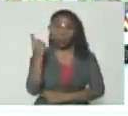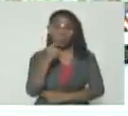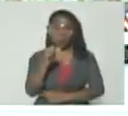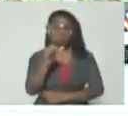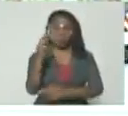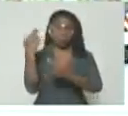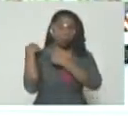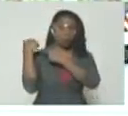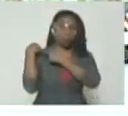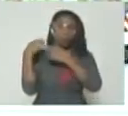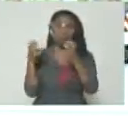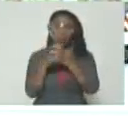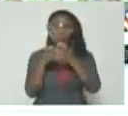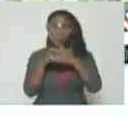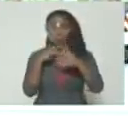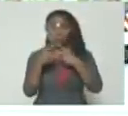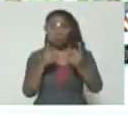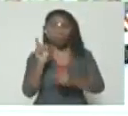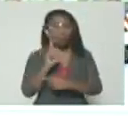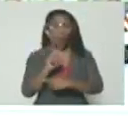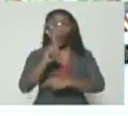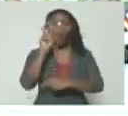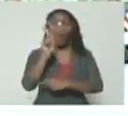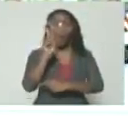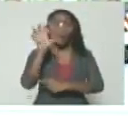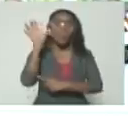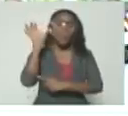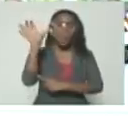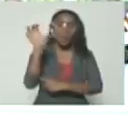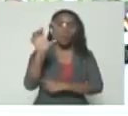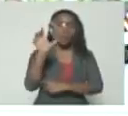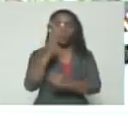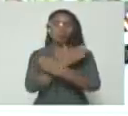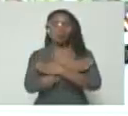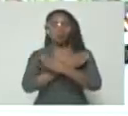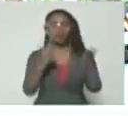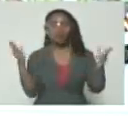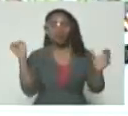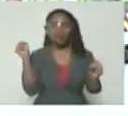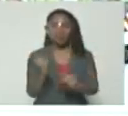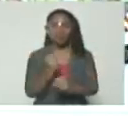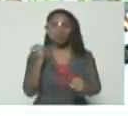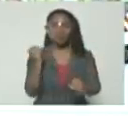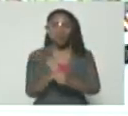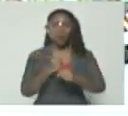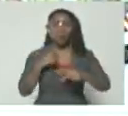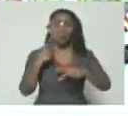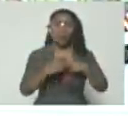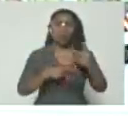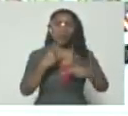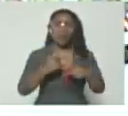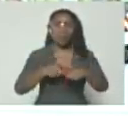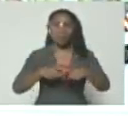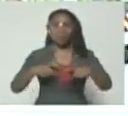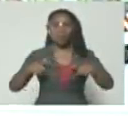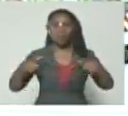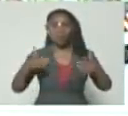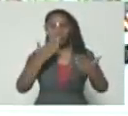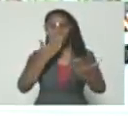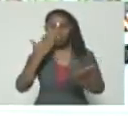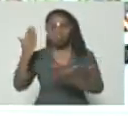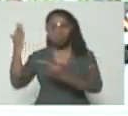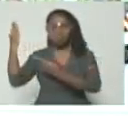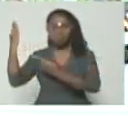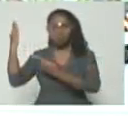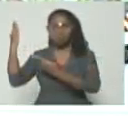un partido político, es un país dispuesto a trabajar, a producir y a crecer. Adelante,